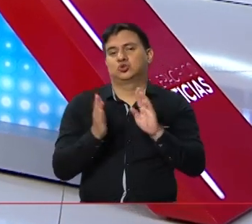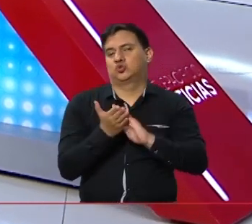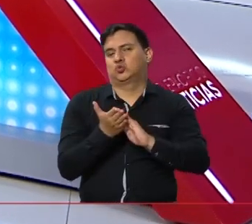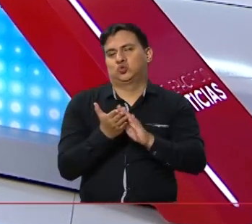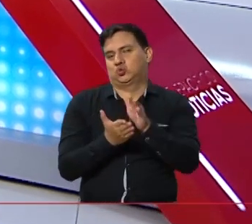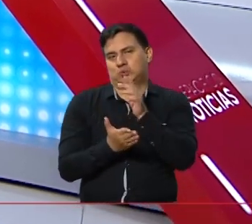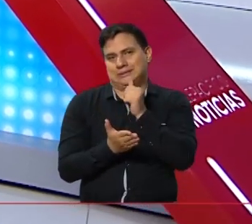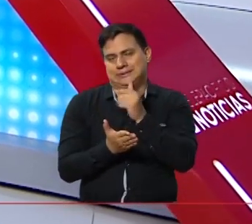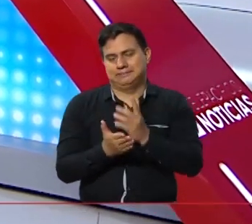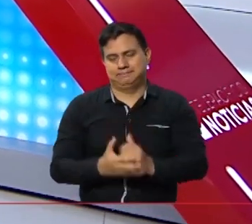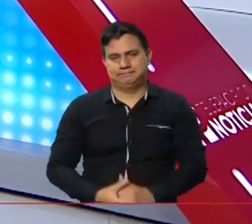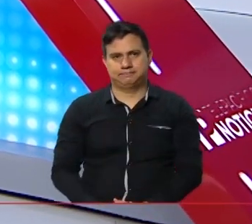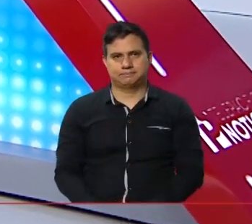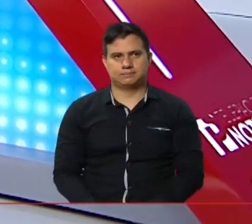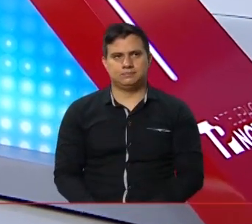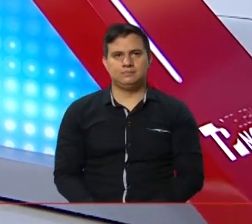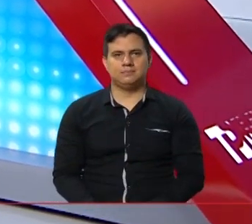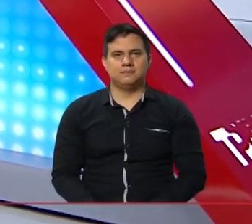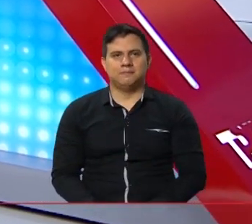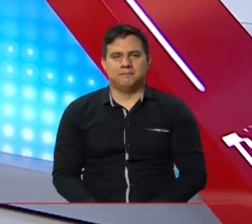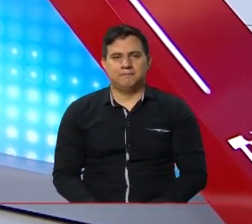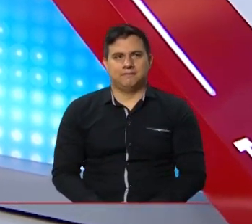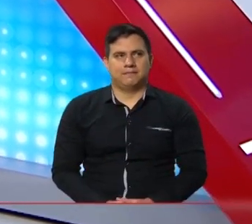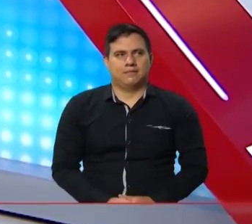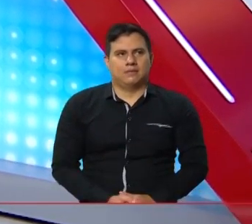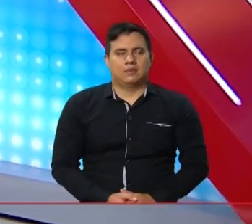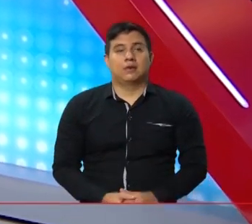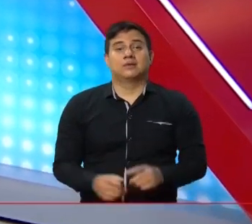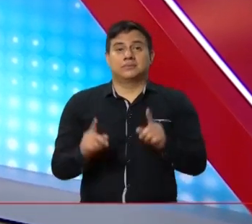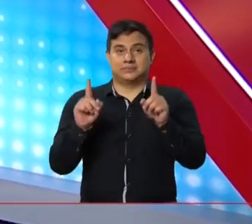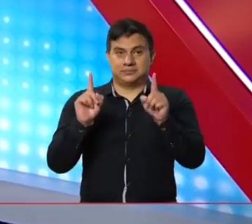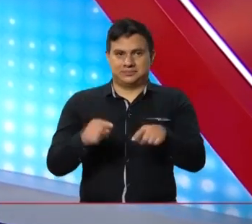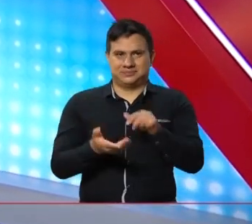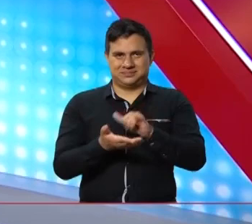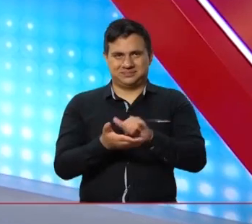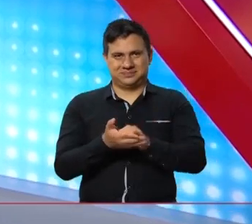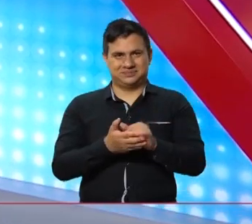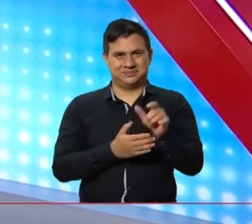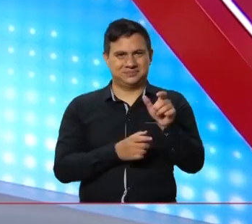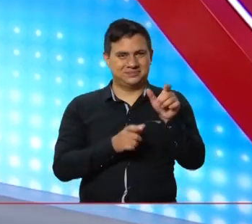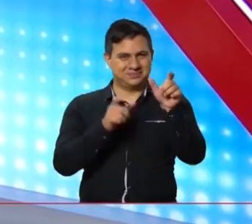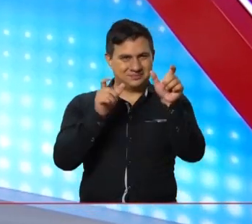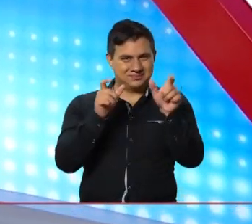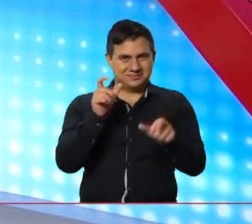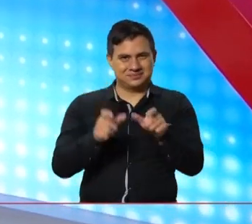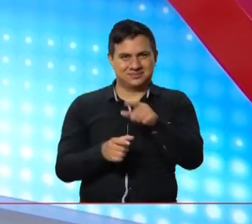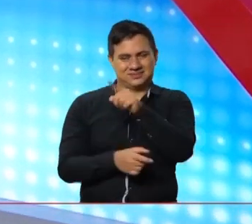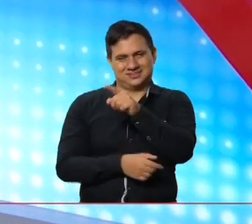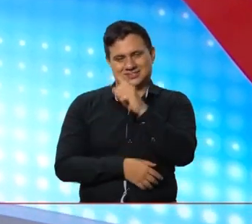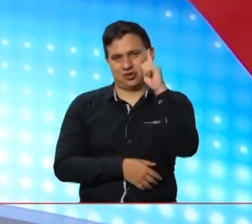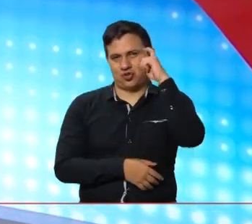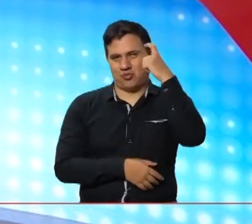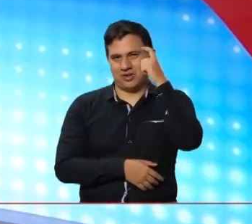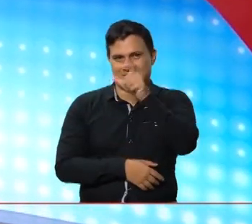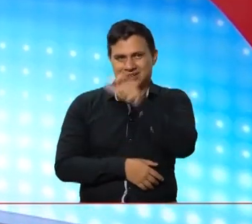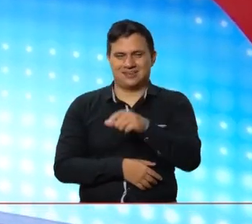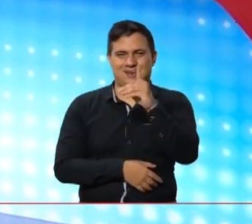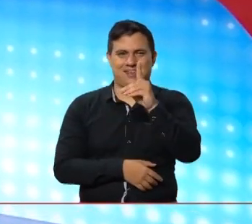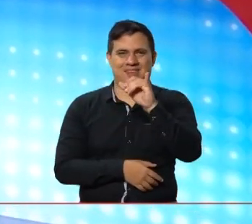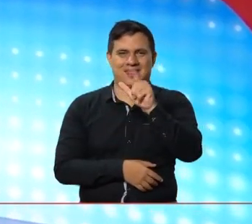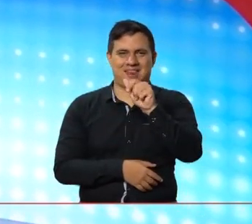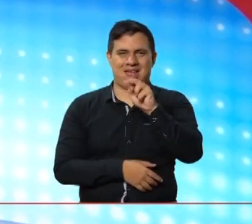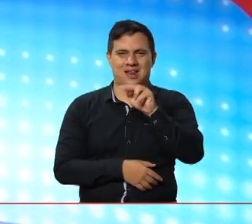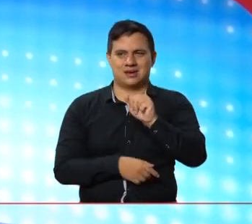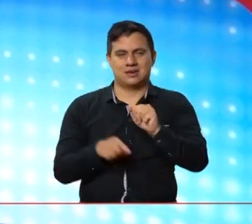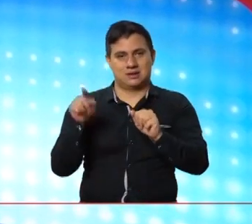dos funcionarias se suman a la lista de servidores públicos que harán parte del gabinete de la gobernadora electa Dilan Francisca toro Torres si